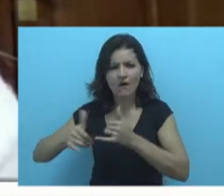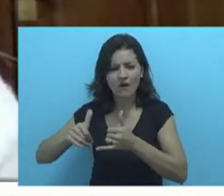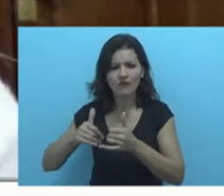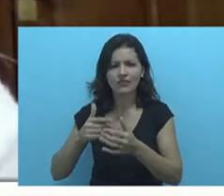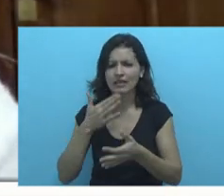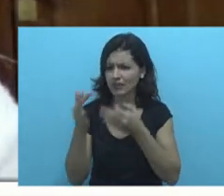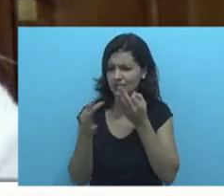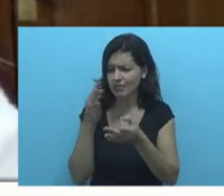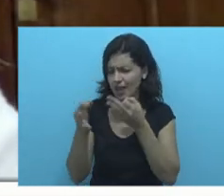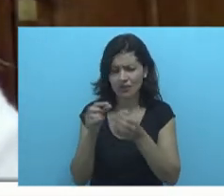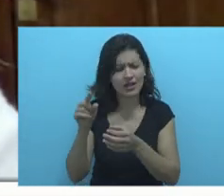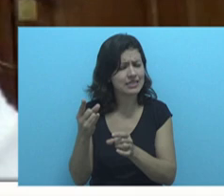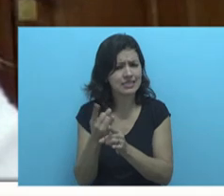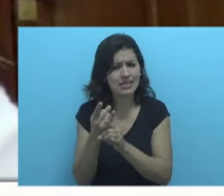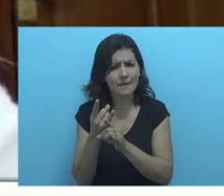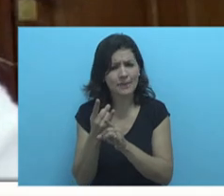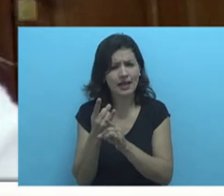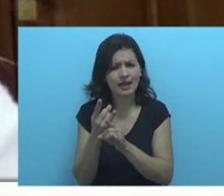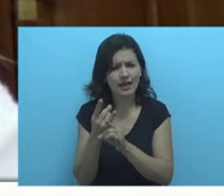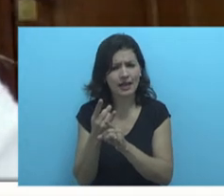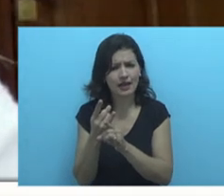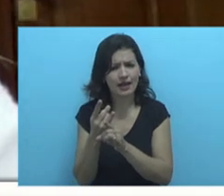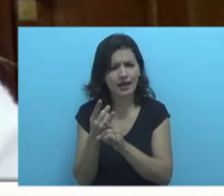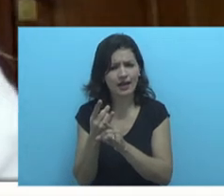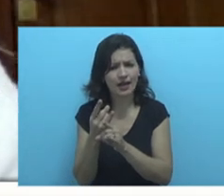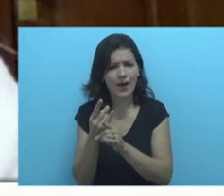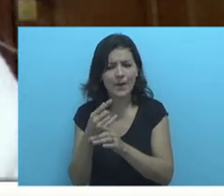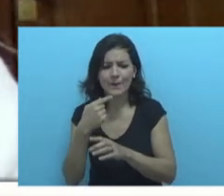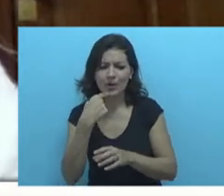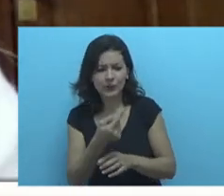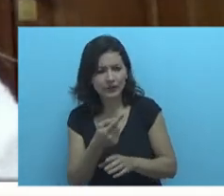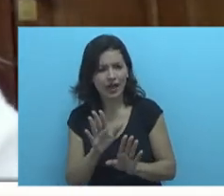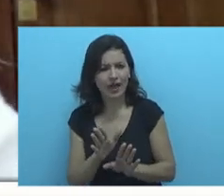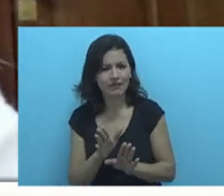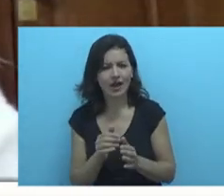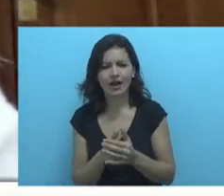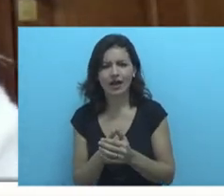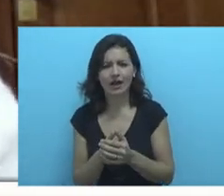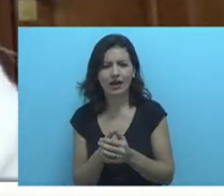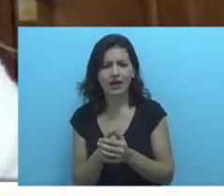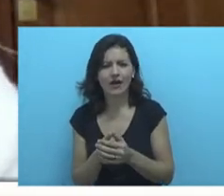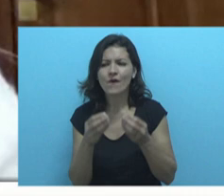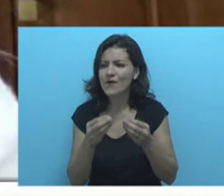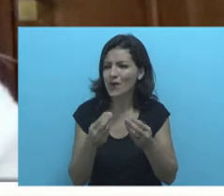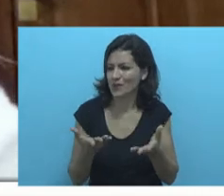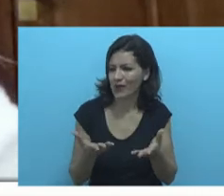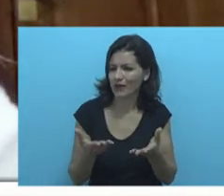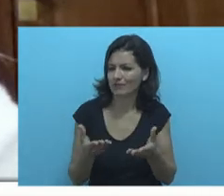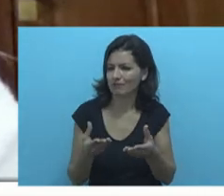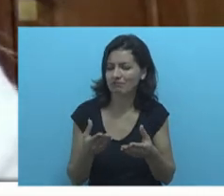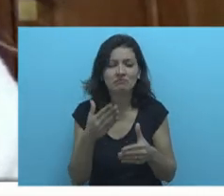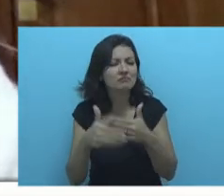fue lo suficientemente cercano para preguntar como si fuera un joven más, ¿cómo hacemos? A